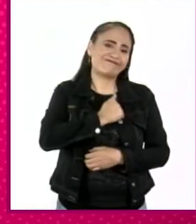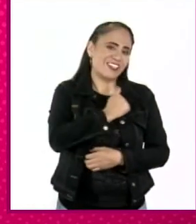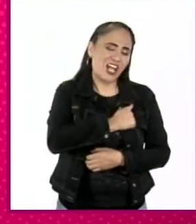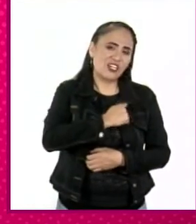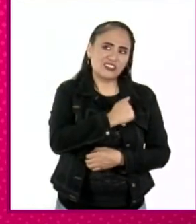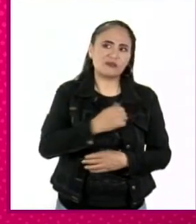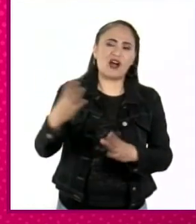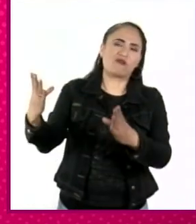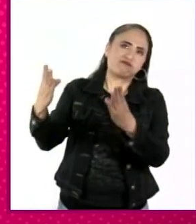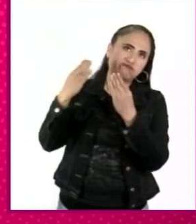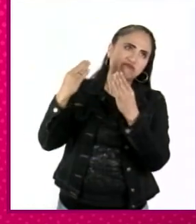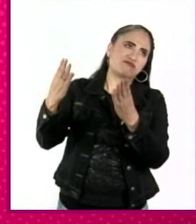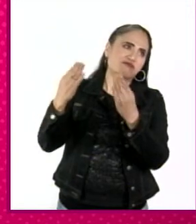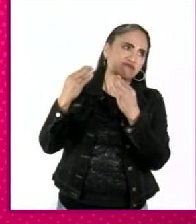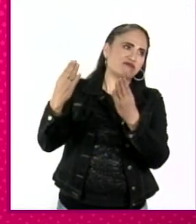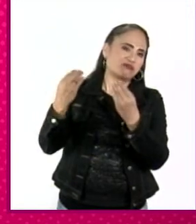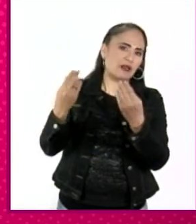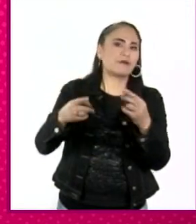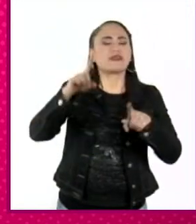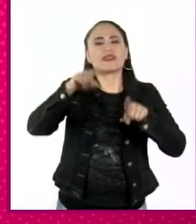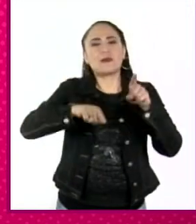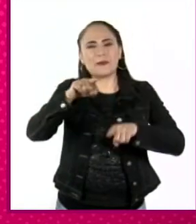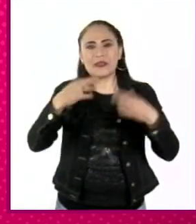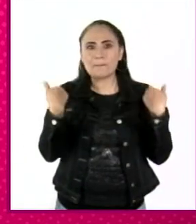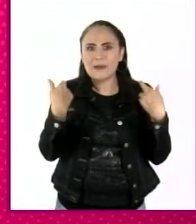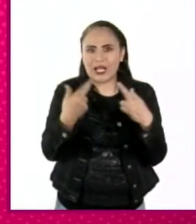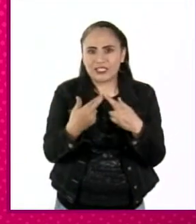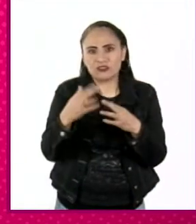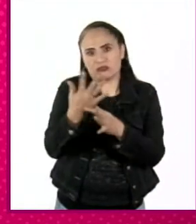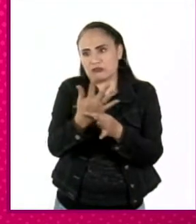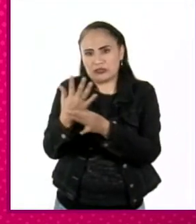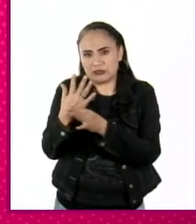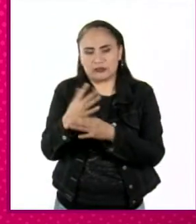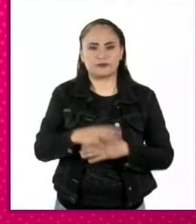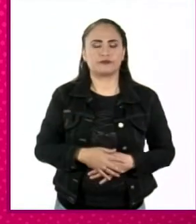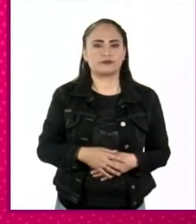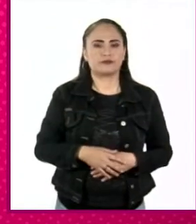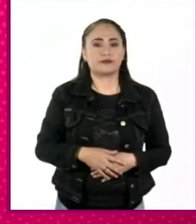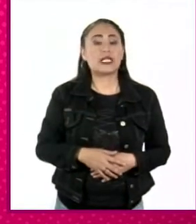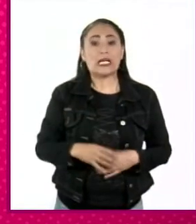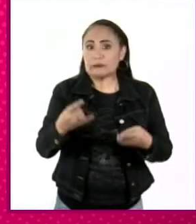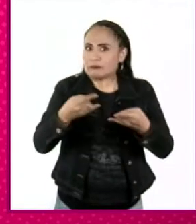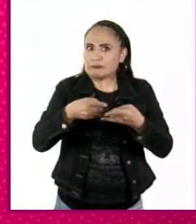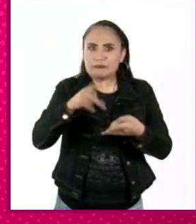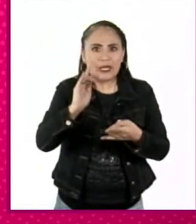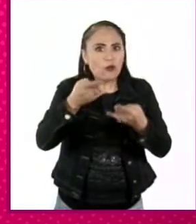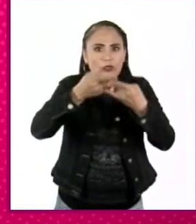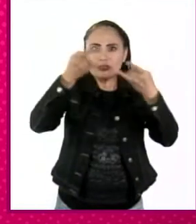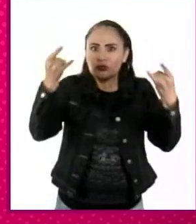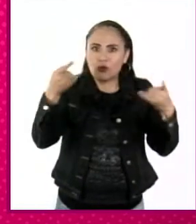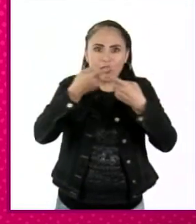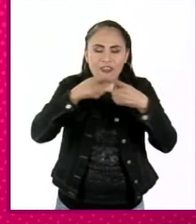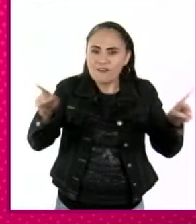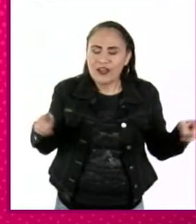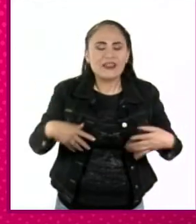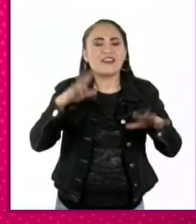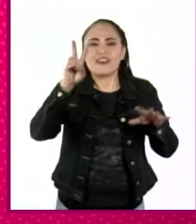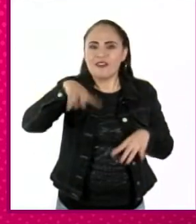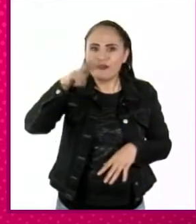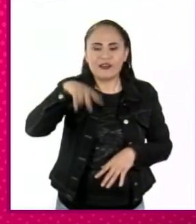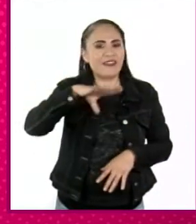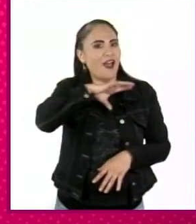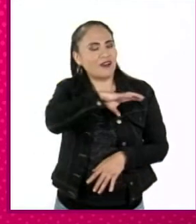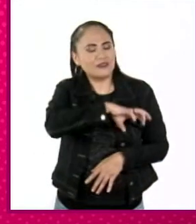las cuentan. Depende mucho del maestro que te toque. La historia es exquisita, es apasionante. Sin embargo,